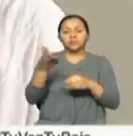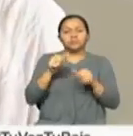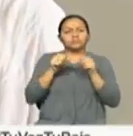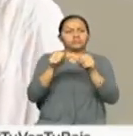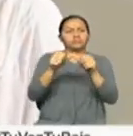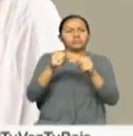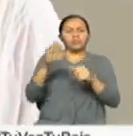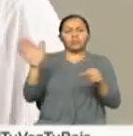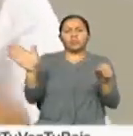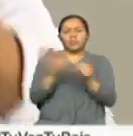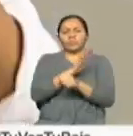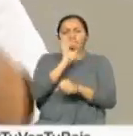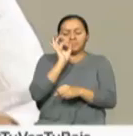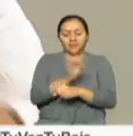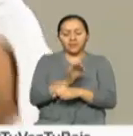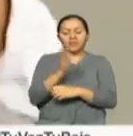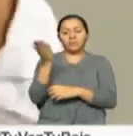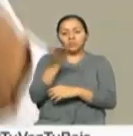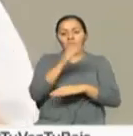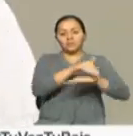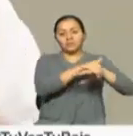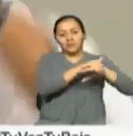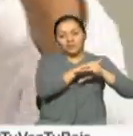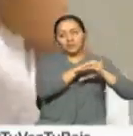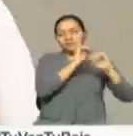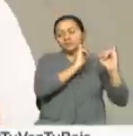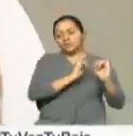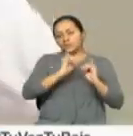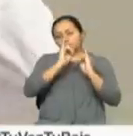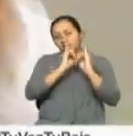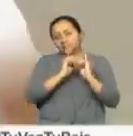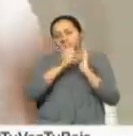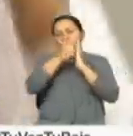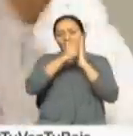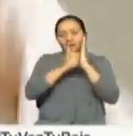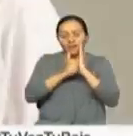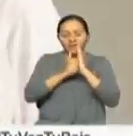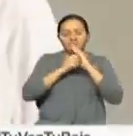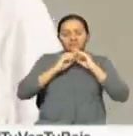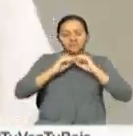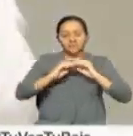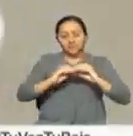completa, profesores de inglés, de informática, de artes, de